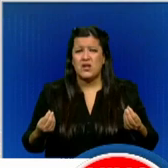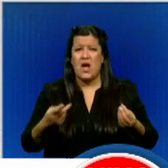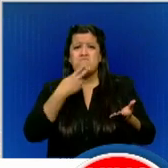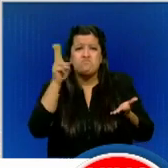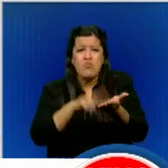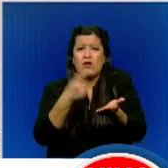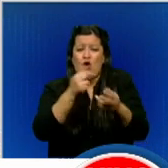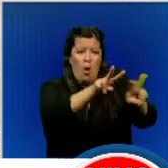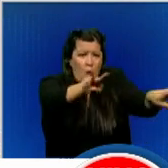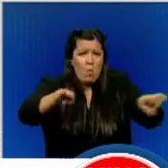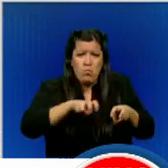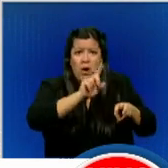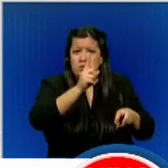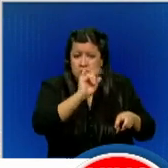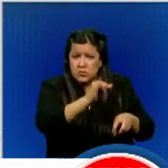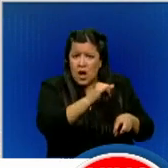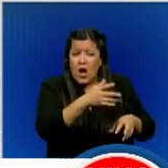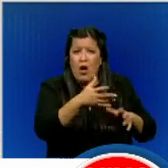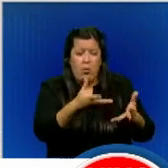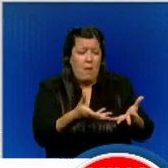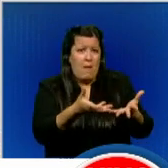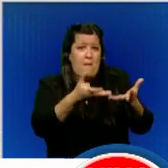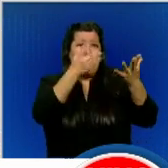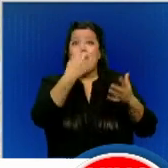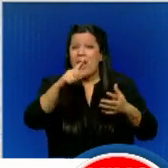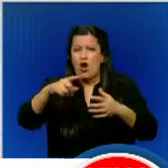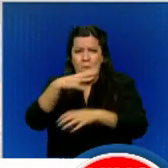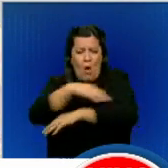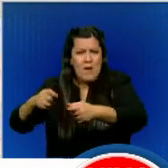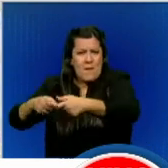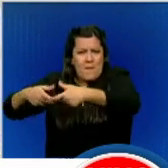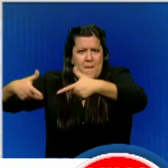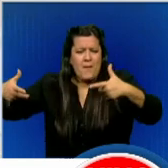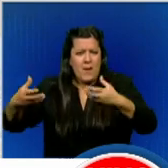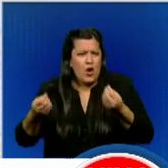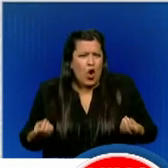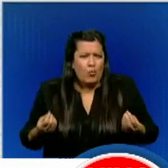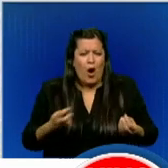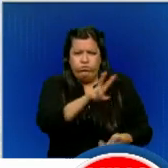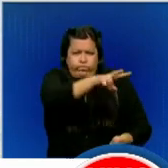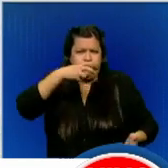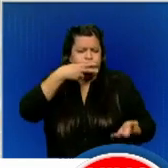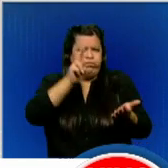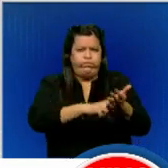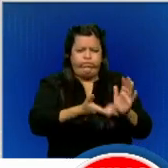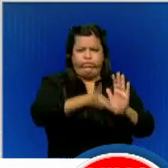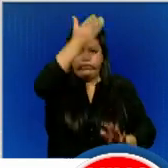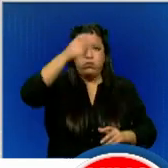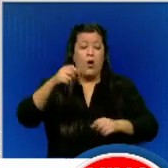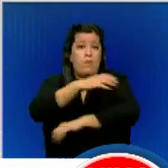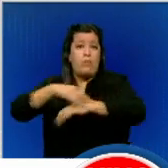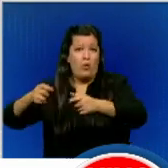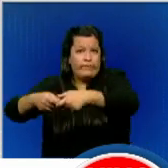crecen y hay más de eso hay más pobreza y en este contexto estamos tratando de